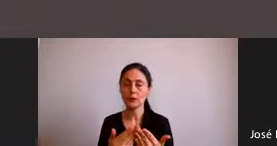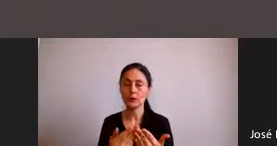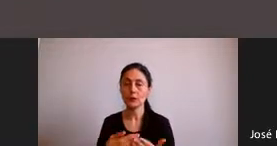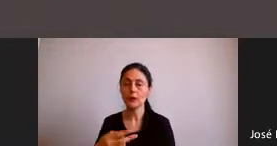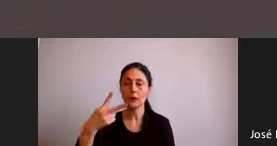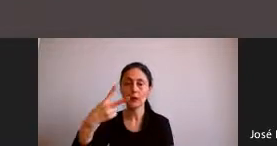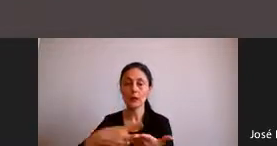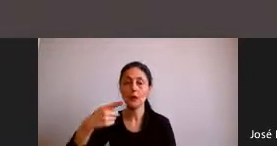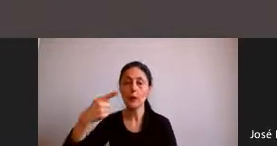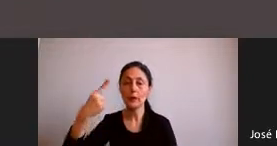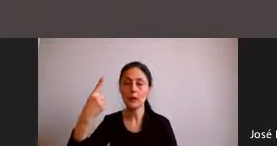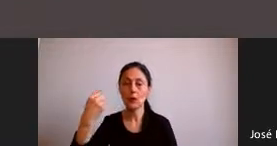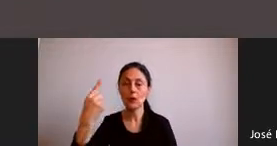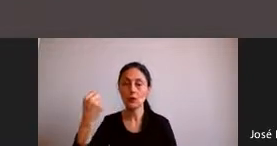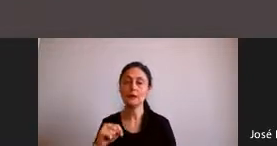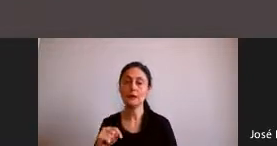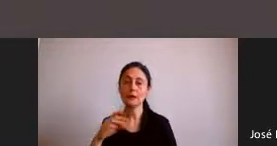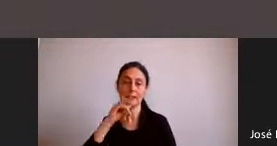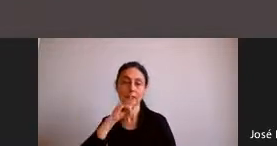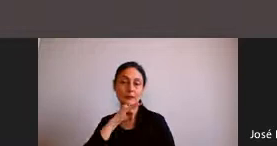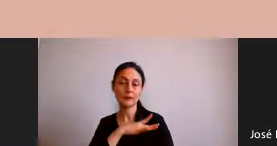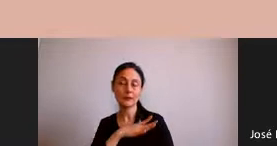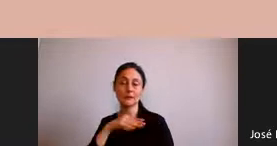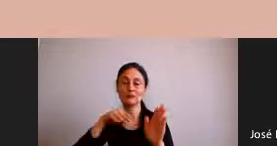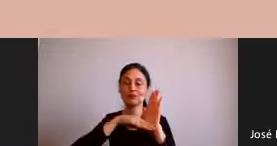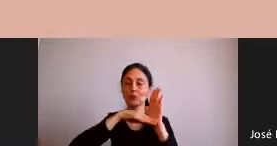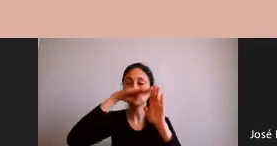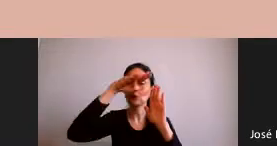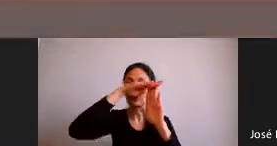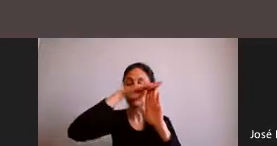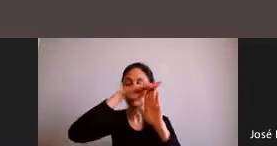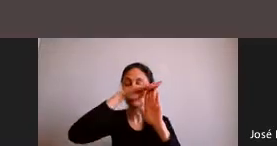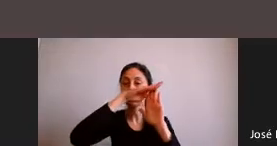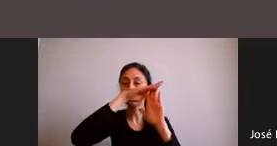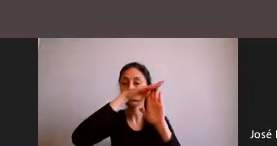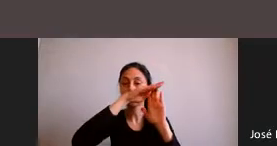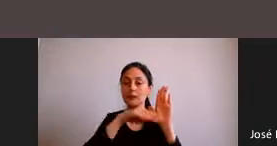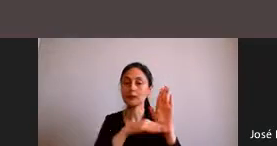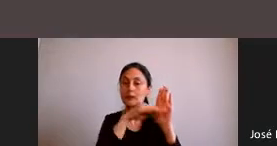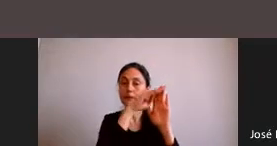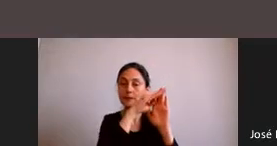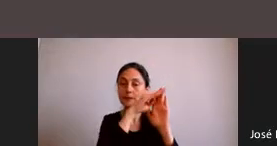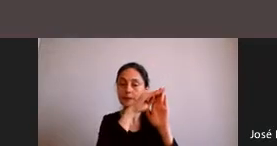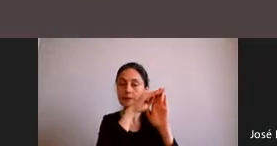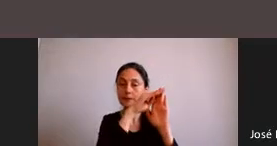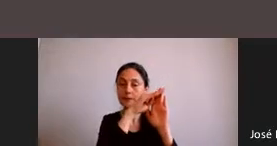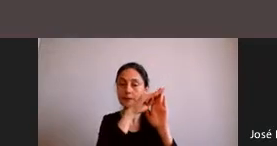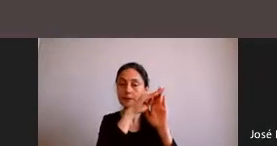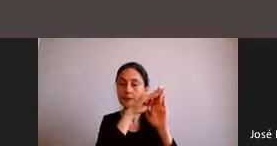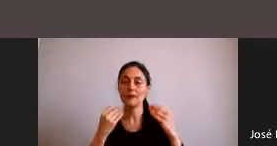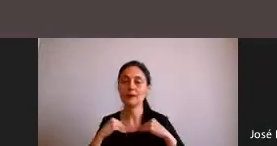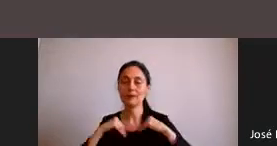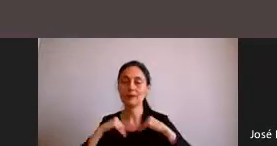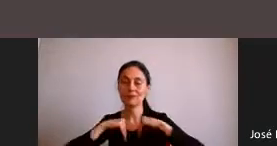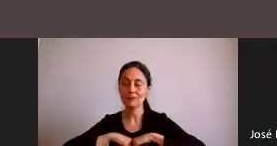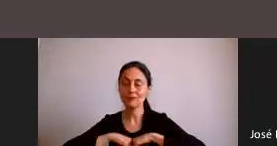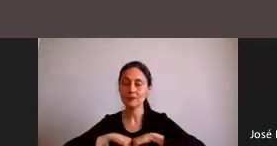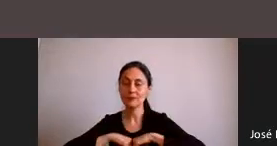ahí en top 10 lamentablemente para distintos cuadros como depresión, agresión entre pares, dificultad